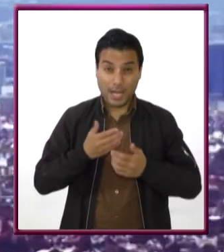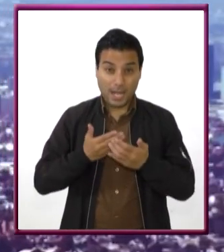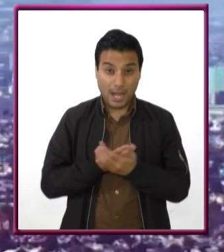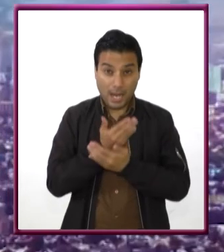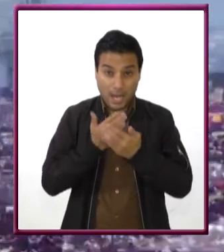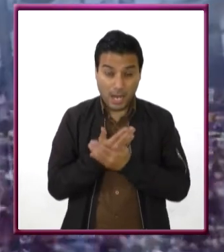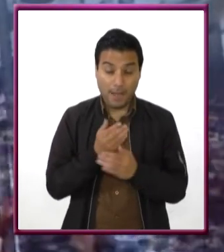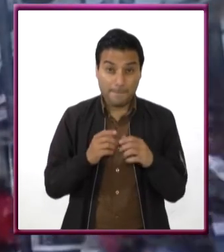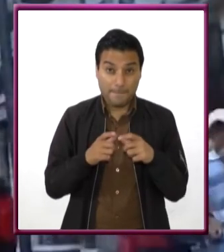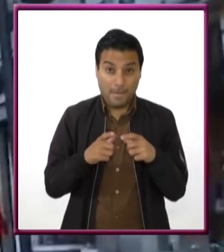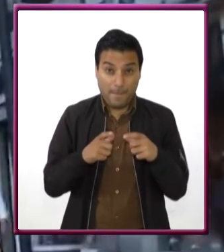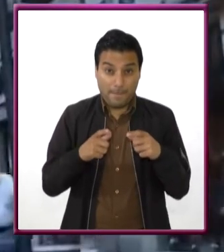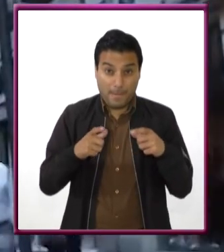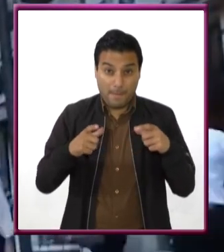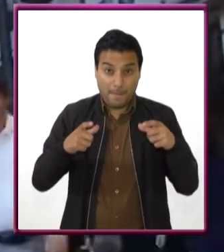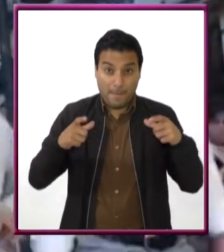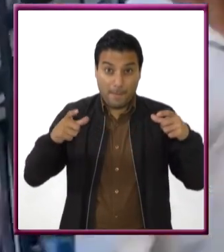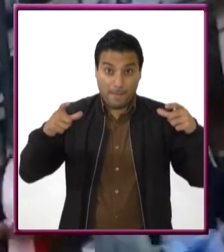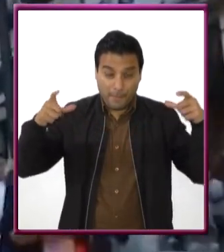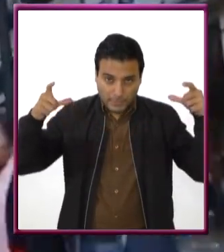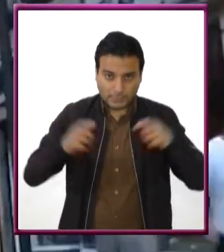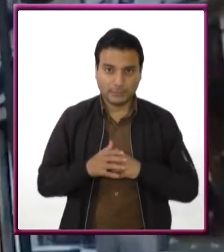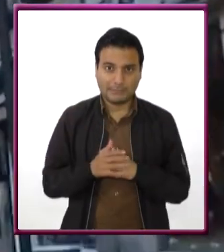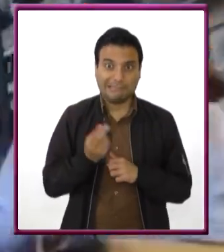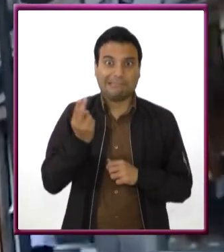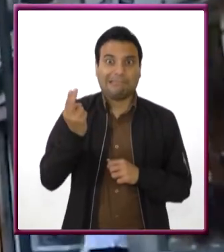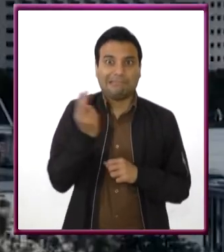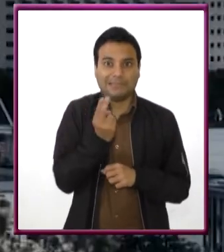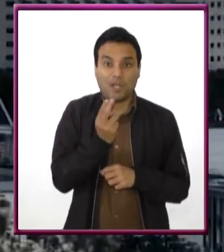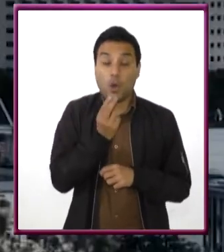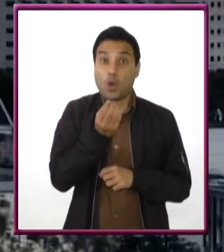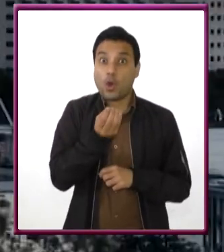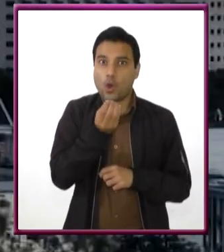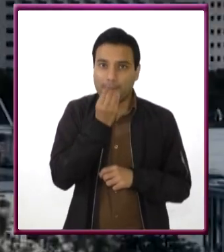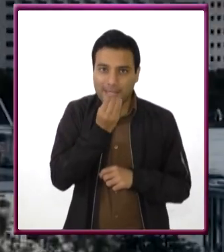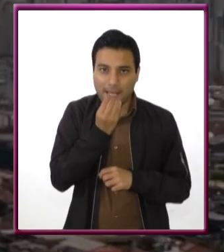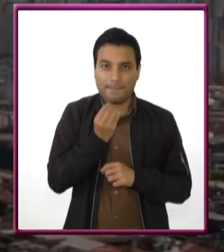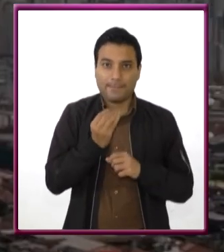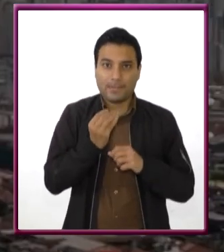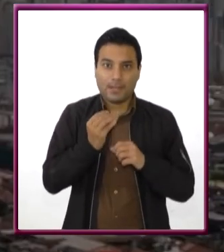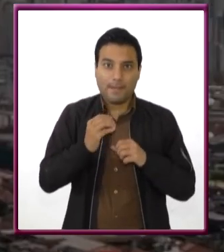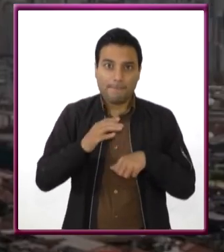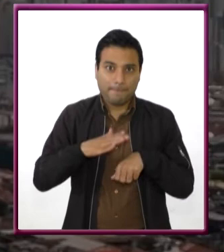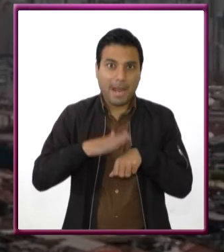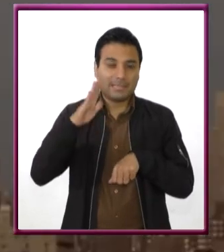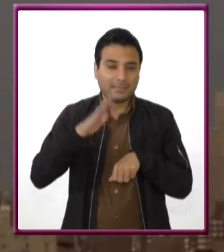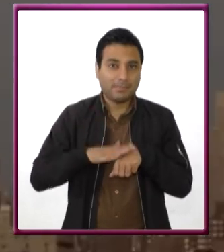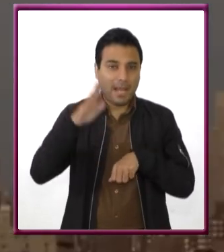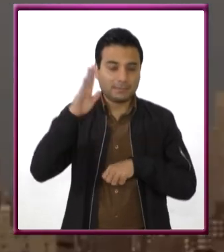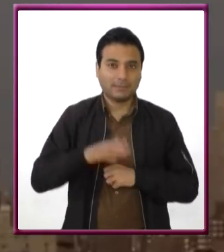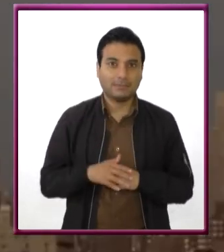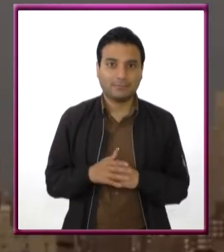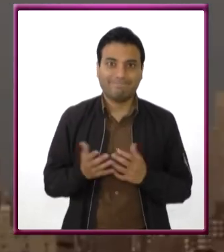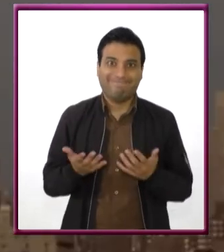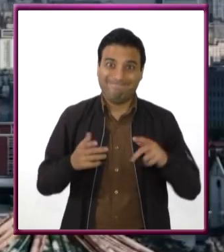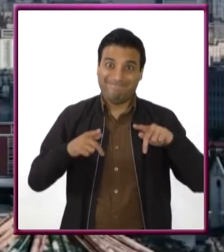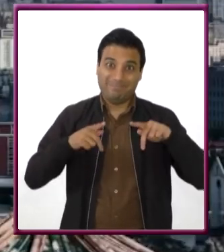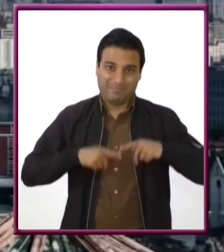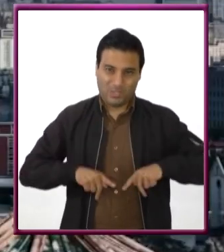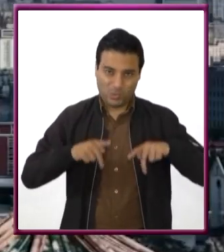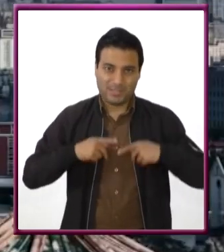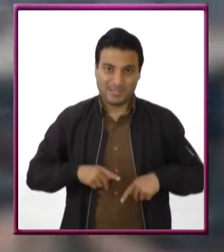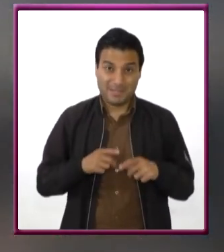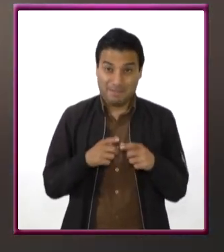con esta necesidad de los satisfactores alimenticios cada vez más demandantes, sobre todo a raíz de este